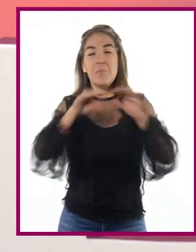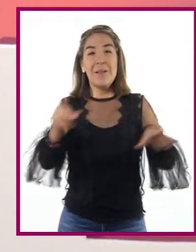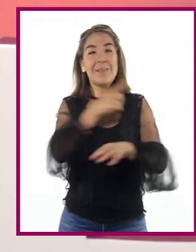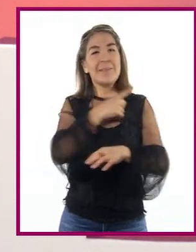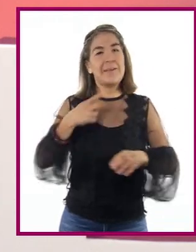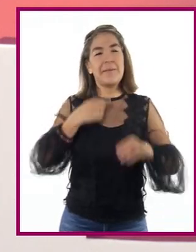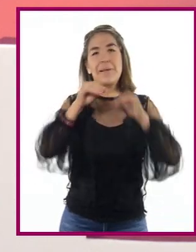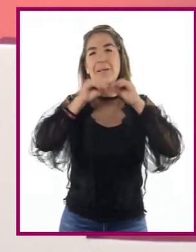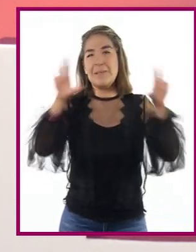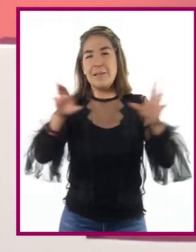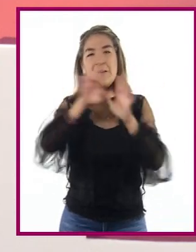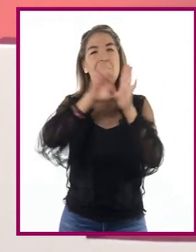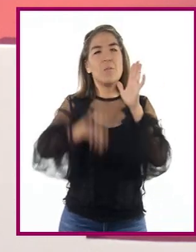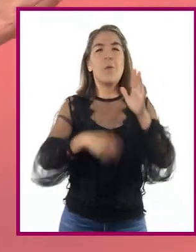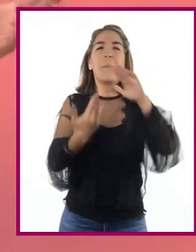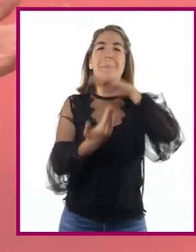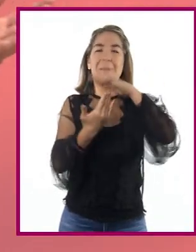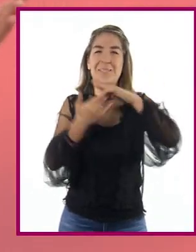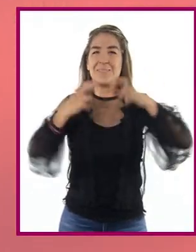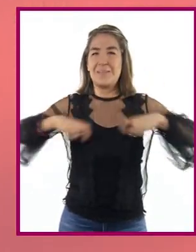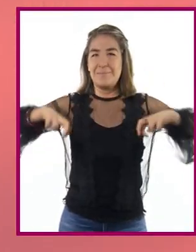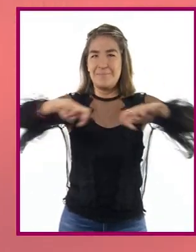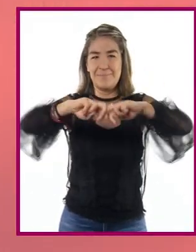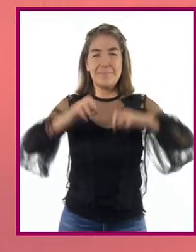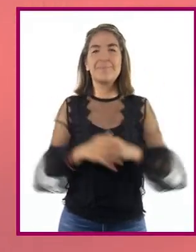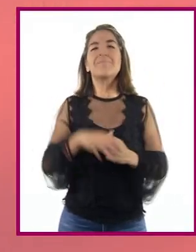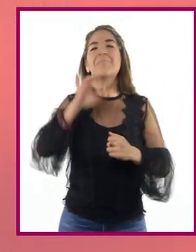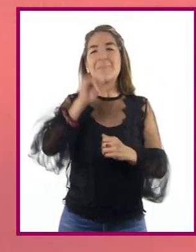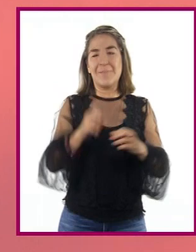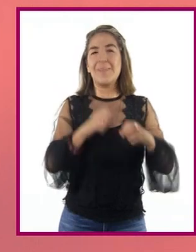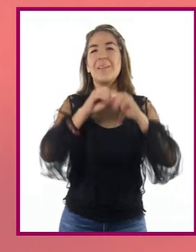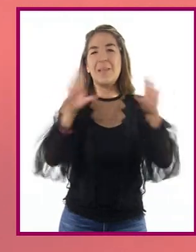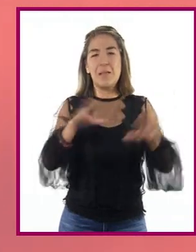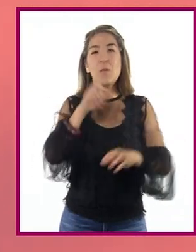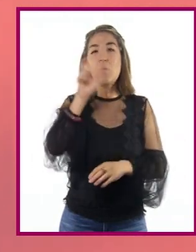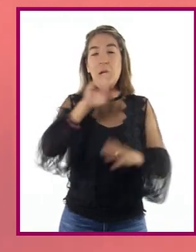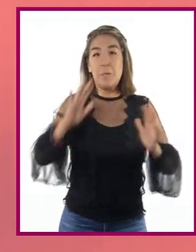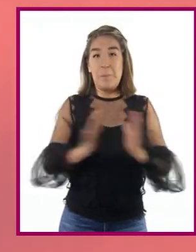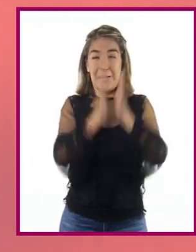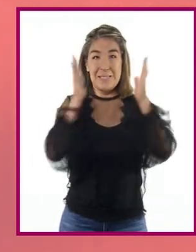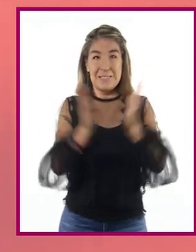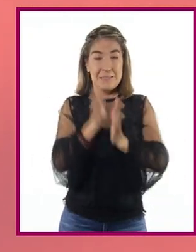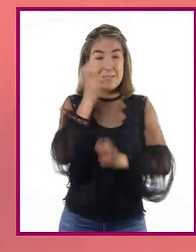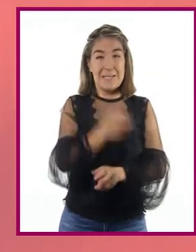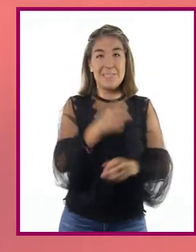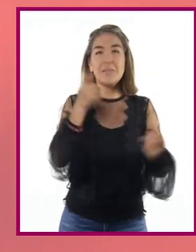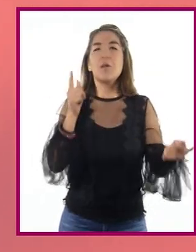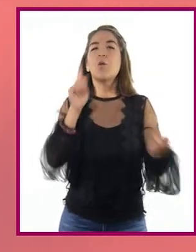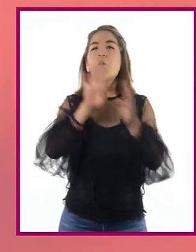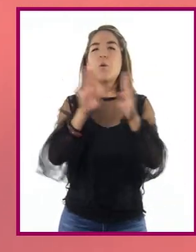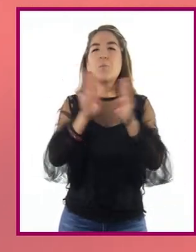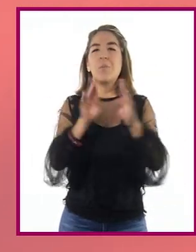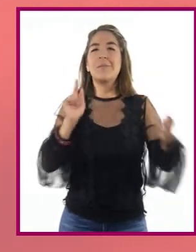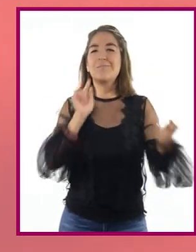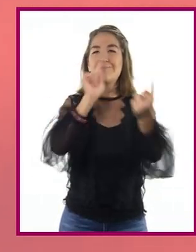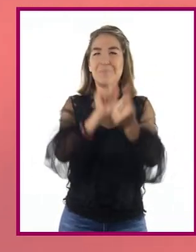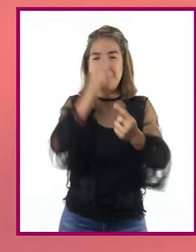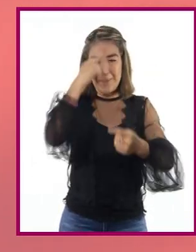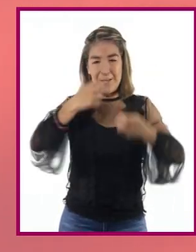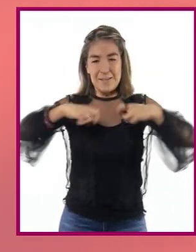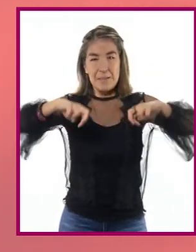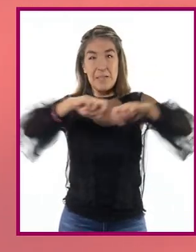claros, como en las mesas redondas. Claro, porque cuando participamos en este tipo de encuentros es fundamental tener